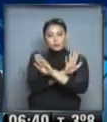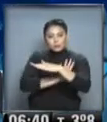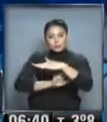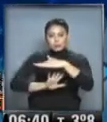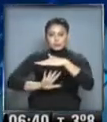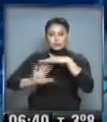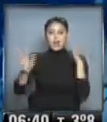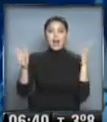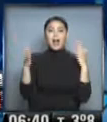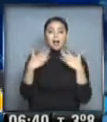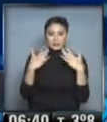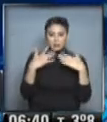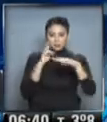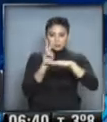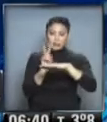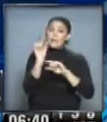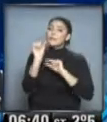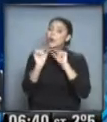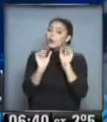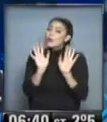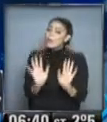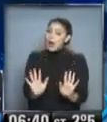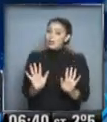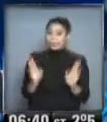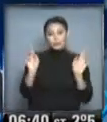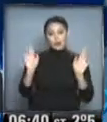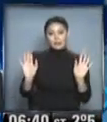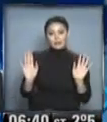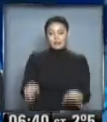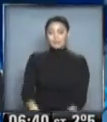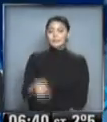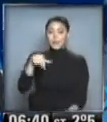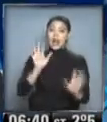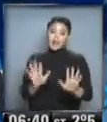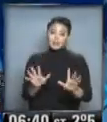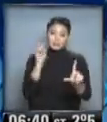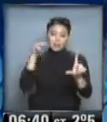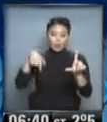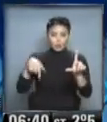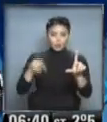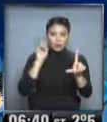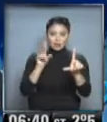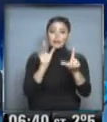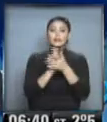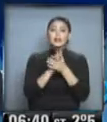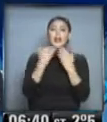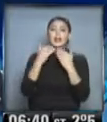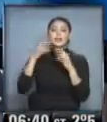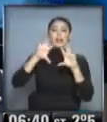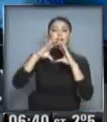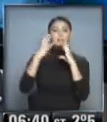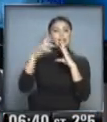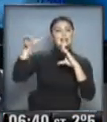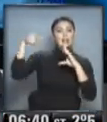un sistema frontal. Lo va a hacer despacito, por suerte. Bueno, este es el panorama en cuanto a las imágenes satelitales,